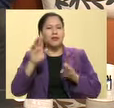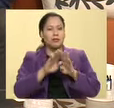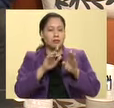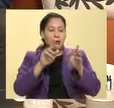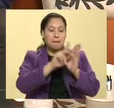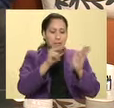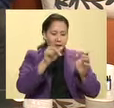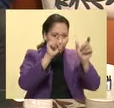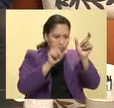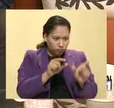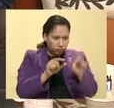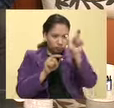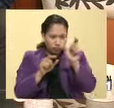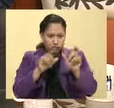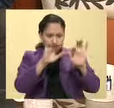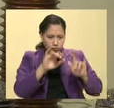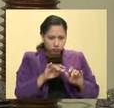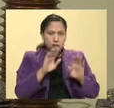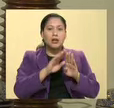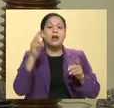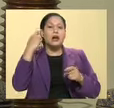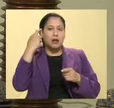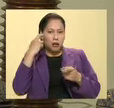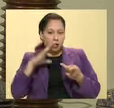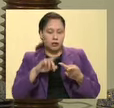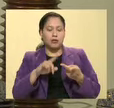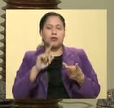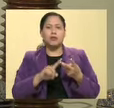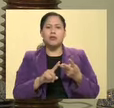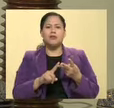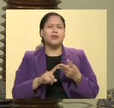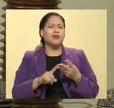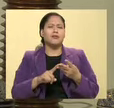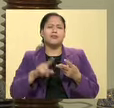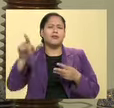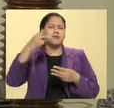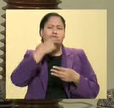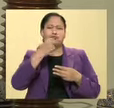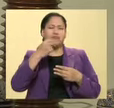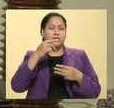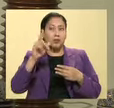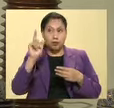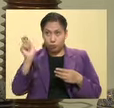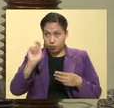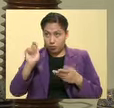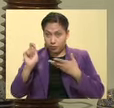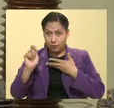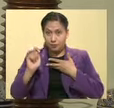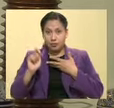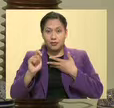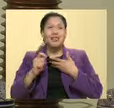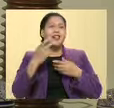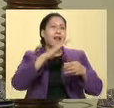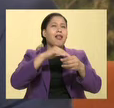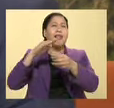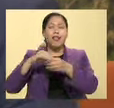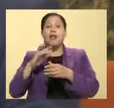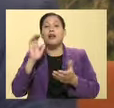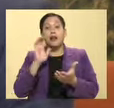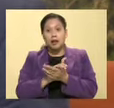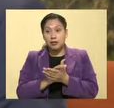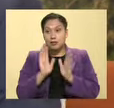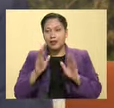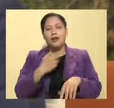en el periódico, tiene un programa de radio, lo tiene todo. ¿Tienes novia? En eso estamos. ¿Estás casado? Estamos